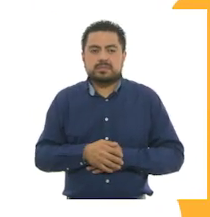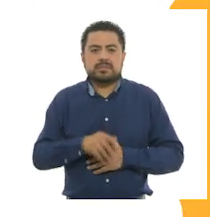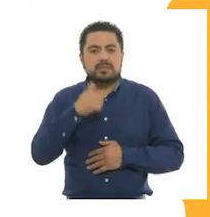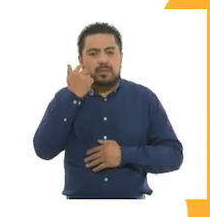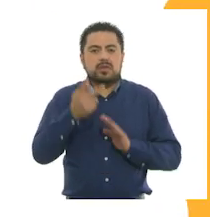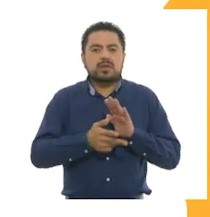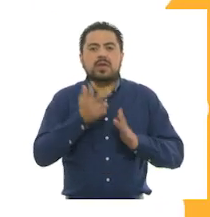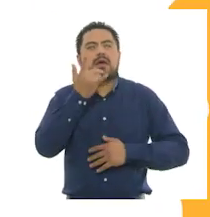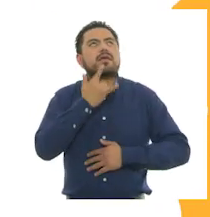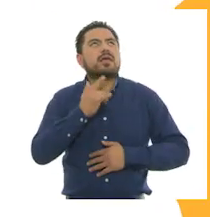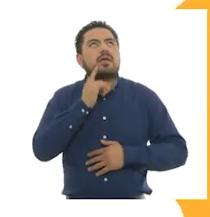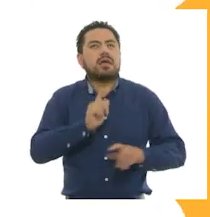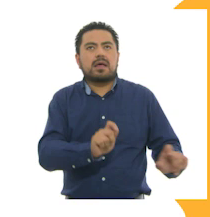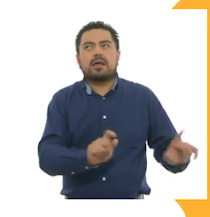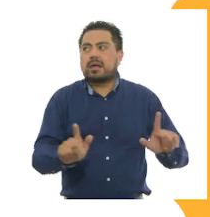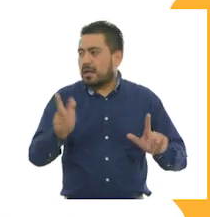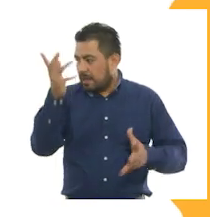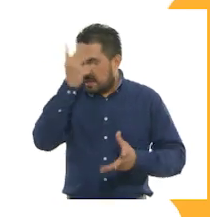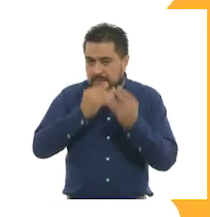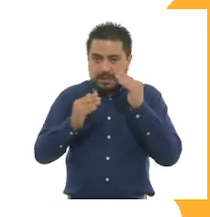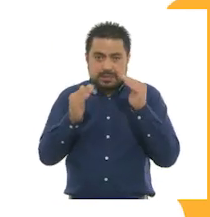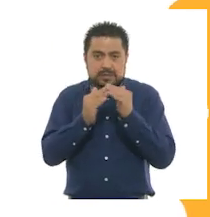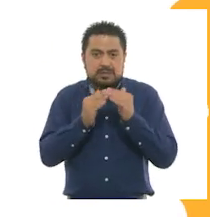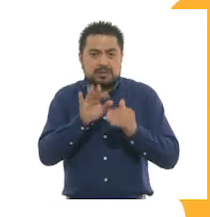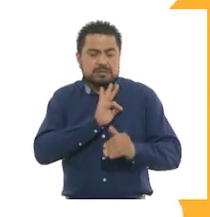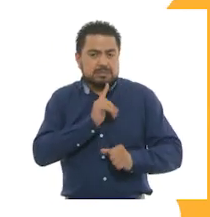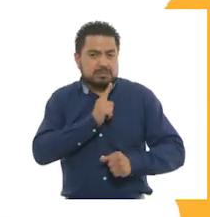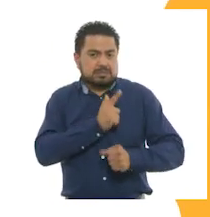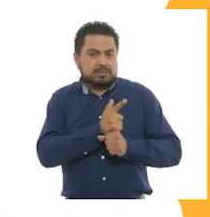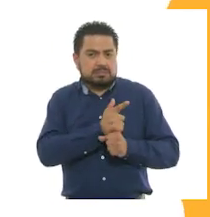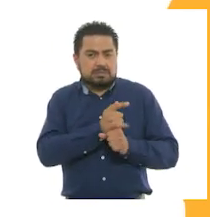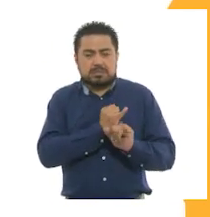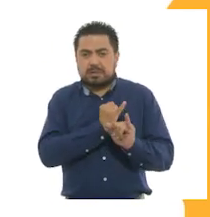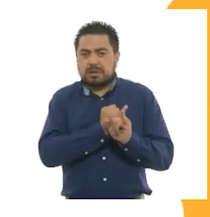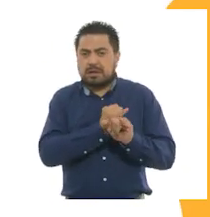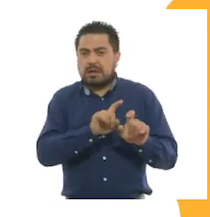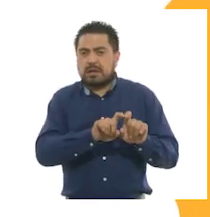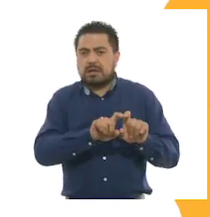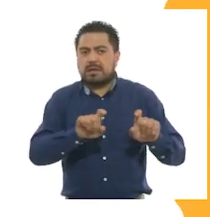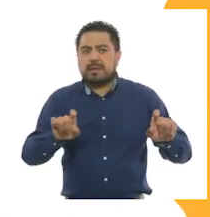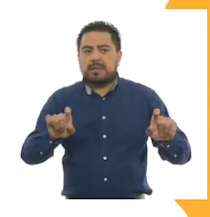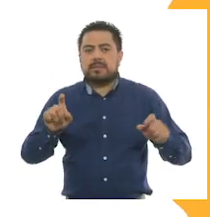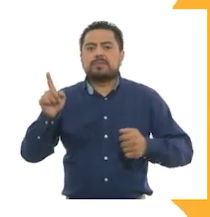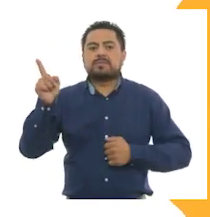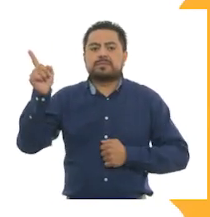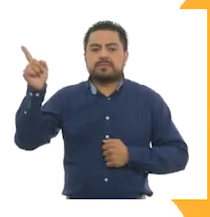Si quieres volver a ver los programas de Aprende en Casa, los puedes encontrar en la siguiente liga: